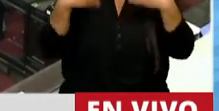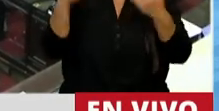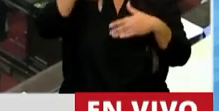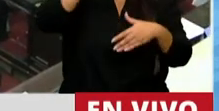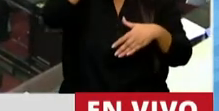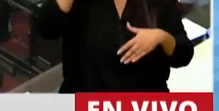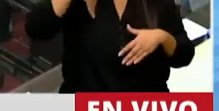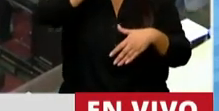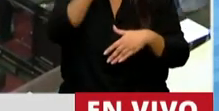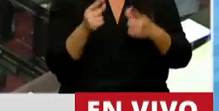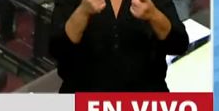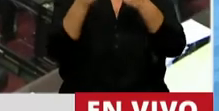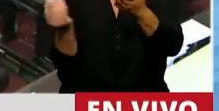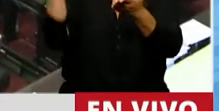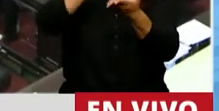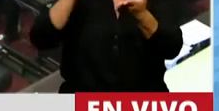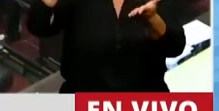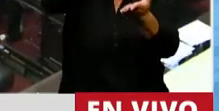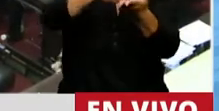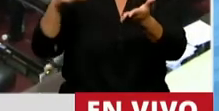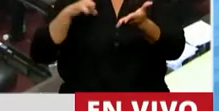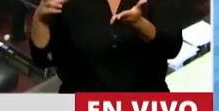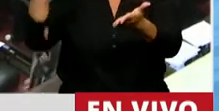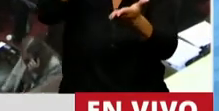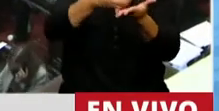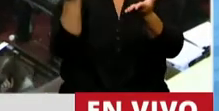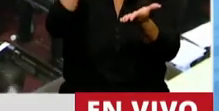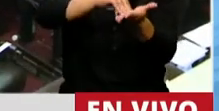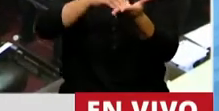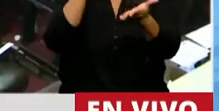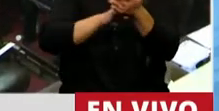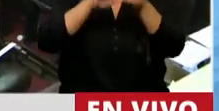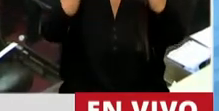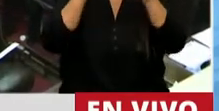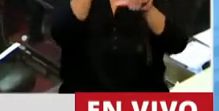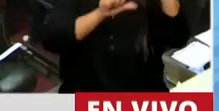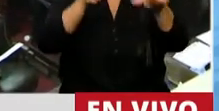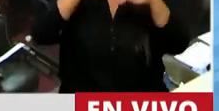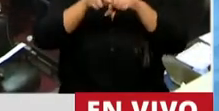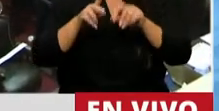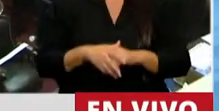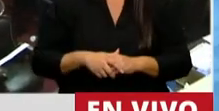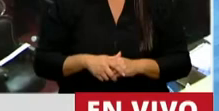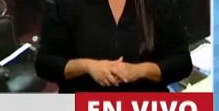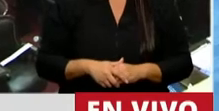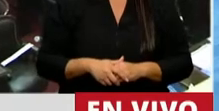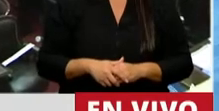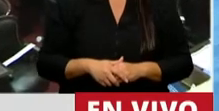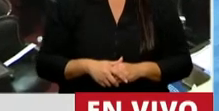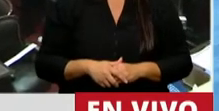es mayor inversión del sector privado en ciencia y en tecnología.